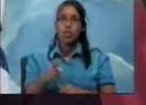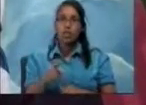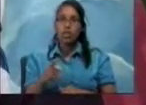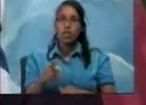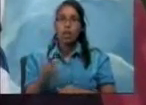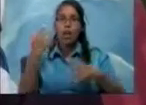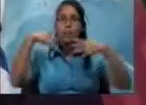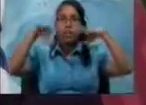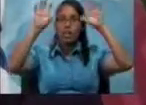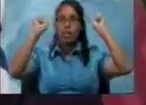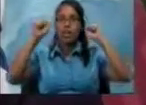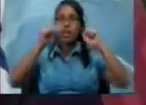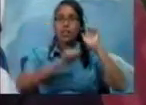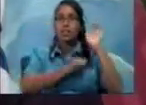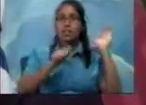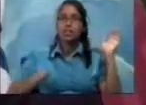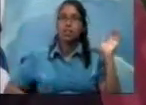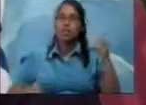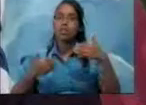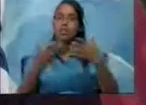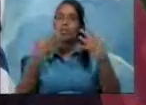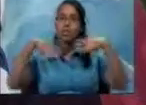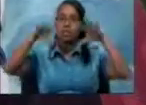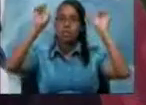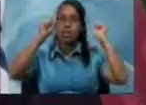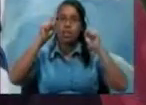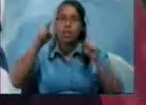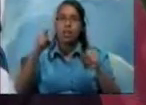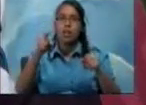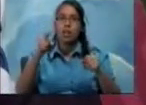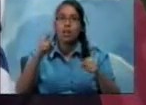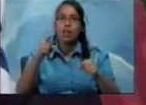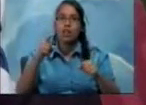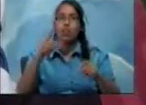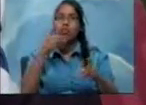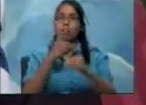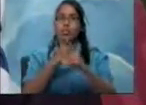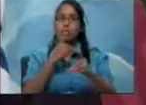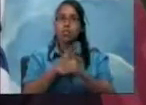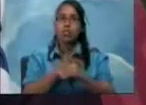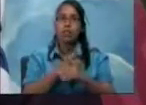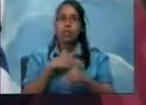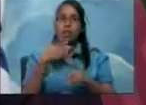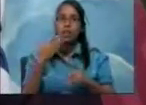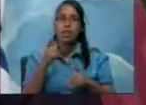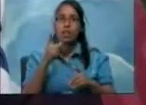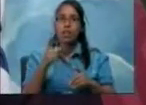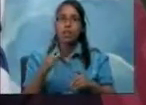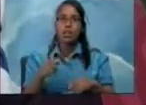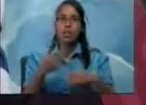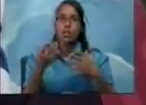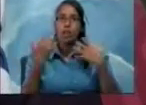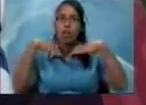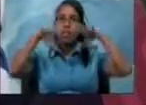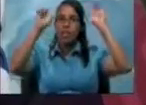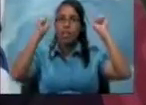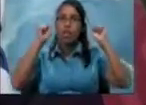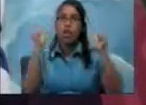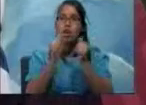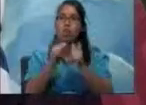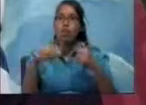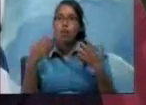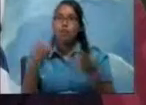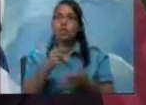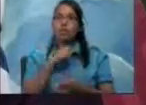entender el señor le estaba dando entender a los a Pedro que le dándole entender Con qué